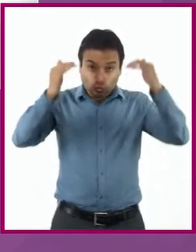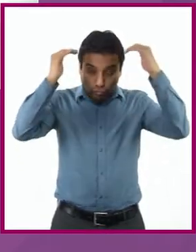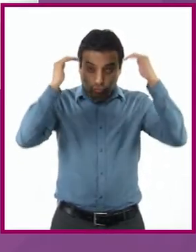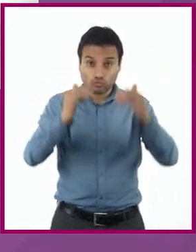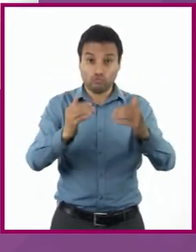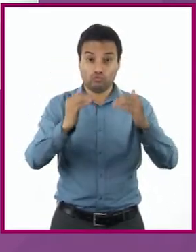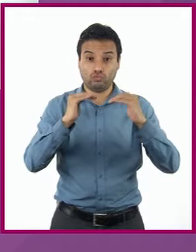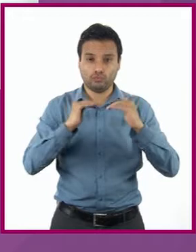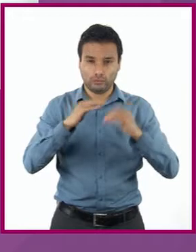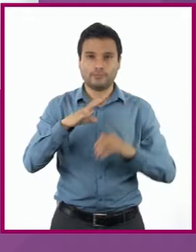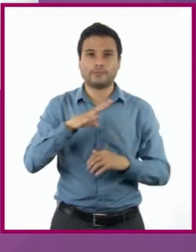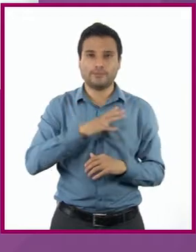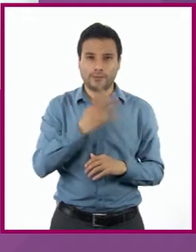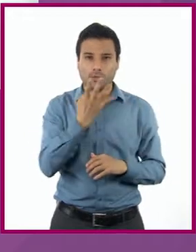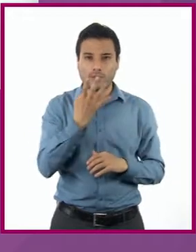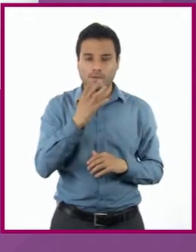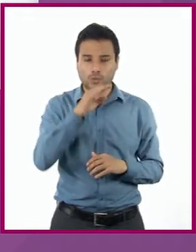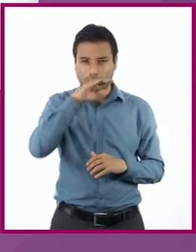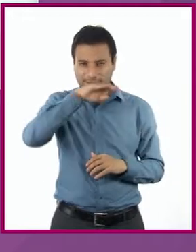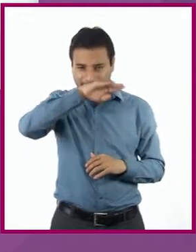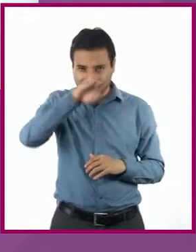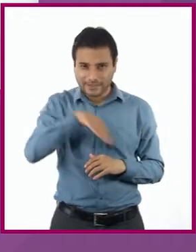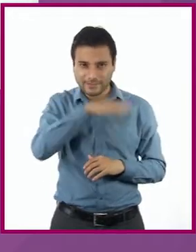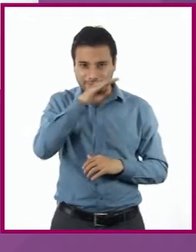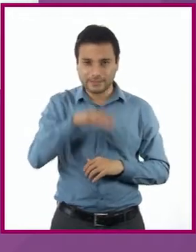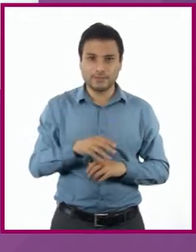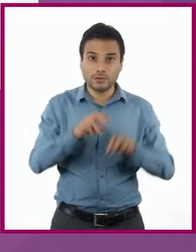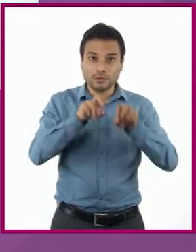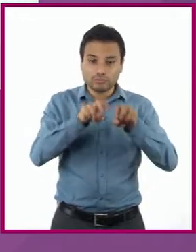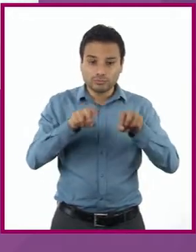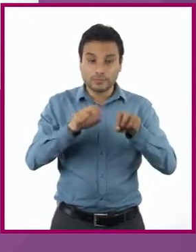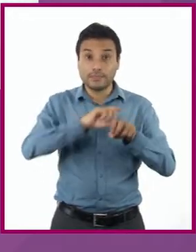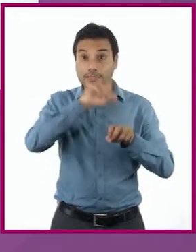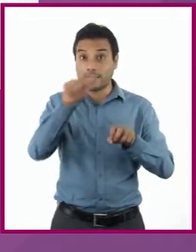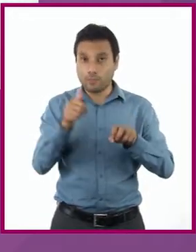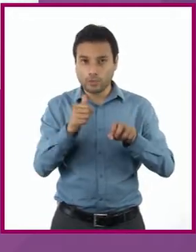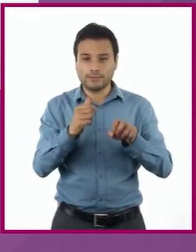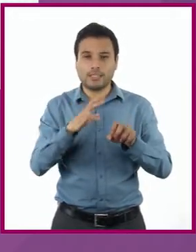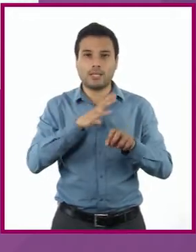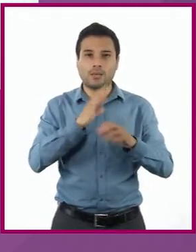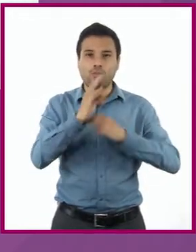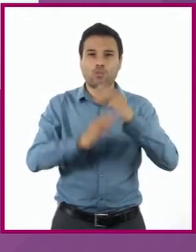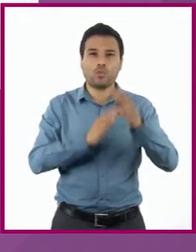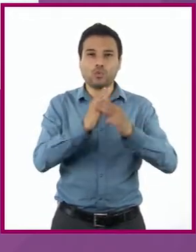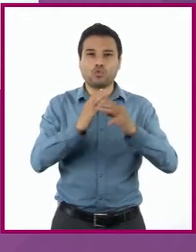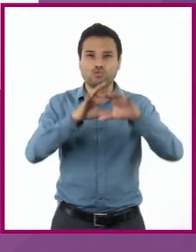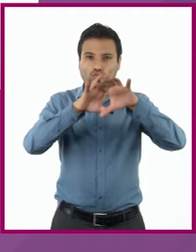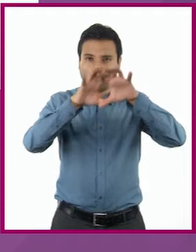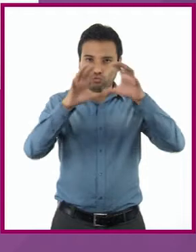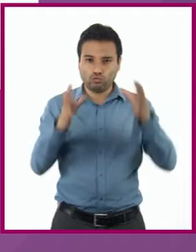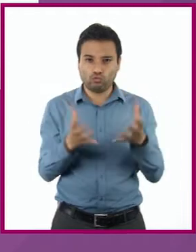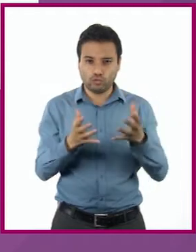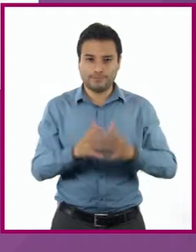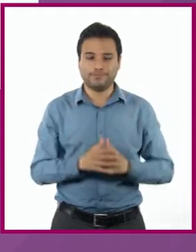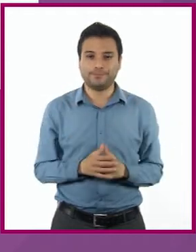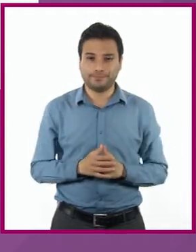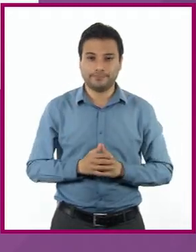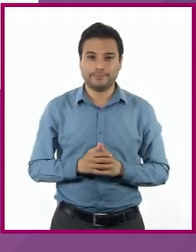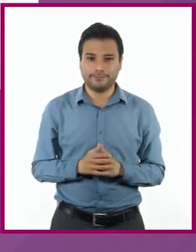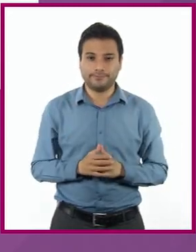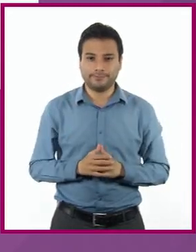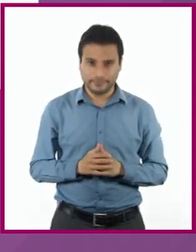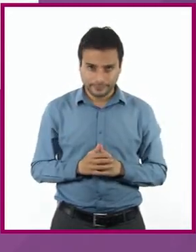4 elefantes, los cuales a su vez sostienen la tierra sobre sus lomos, que en el centro de la tierra se forma una